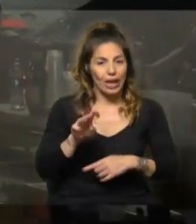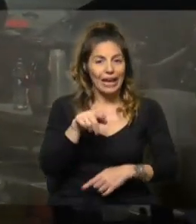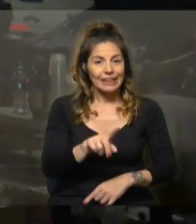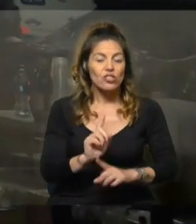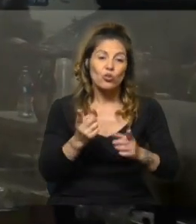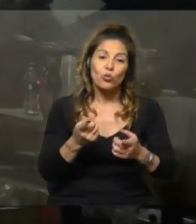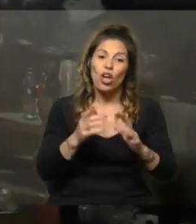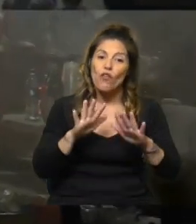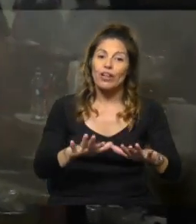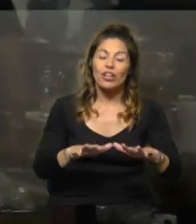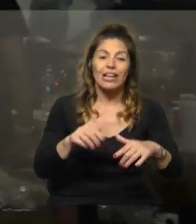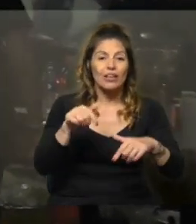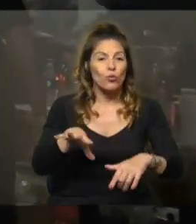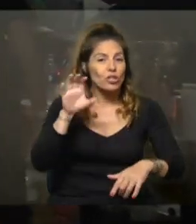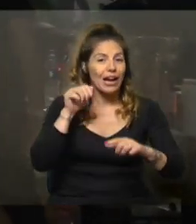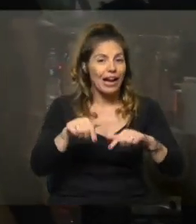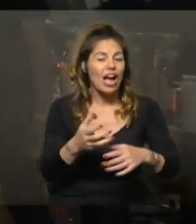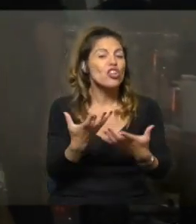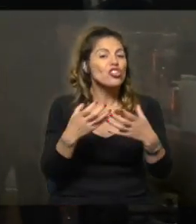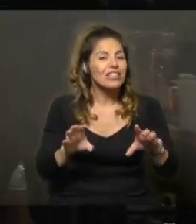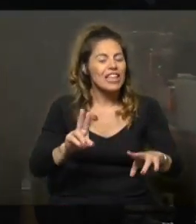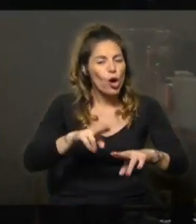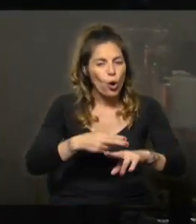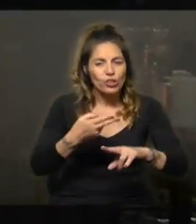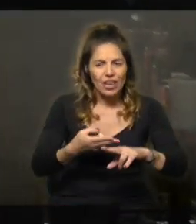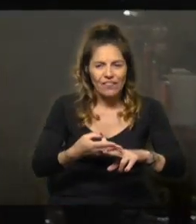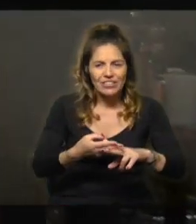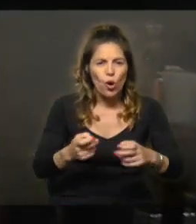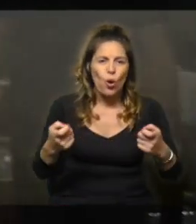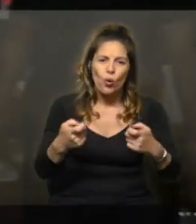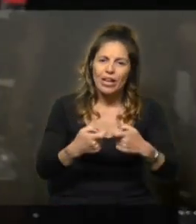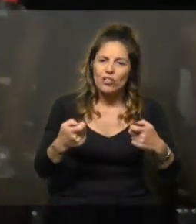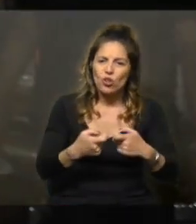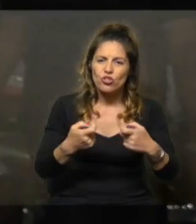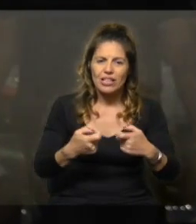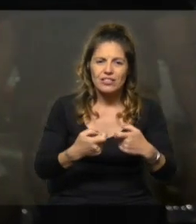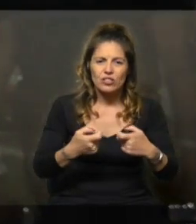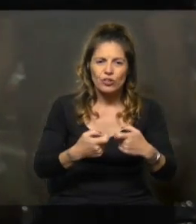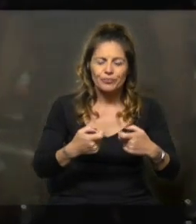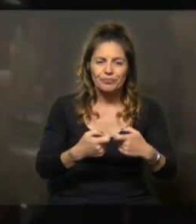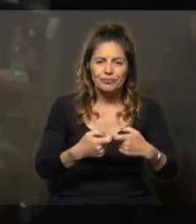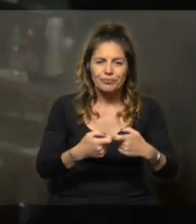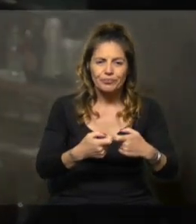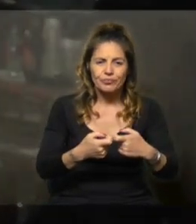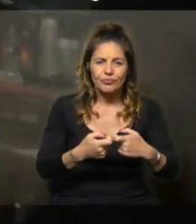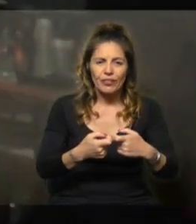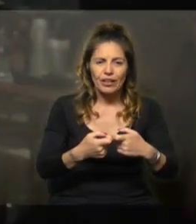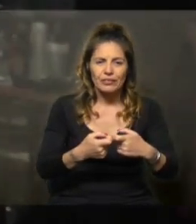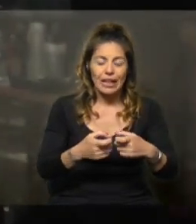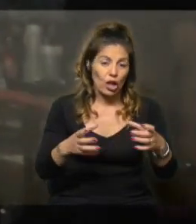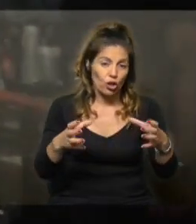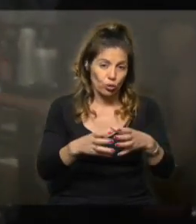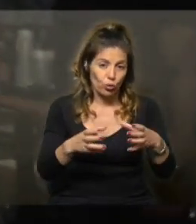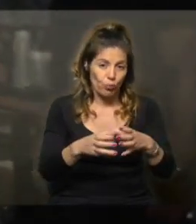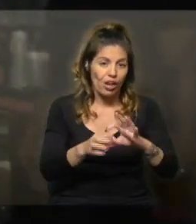que se escucha más fuerte por aquí no se quiere de nuevo una asociación obviamente por parte de Los partidarios de la libertad